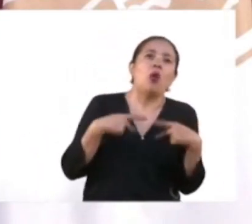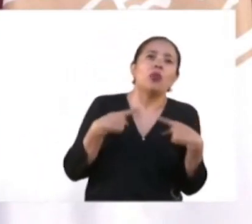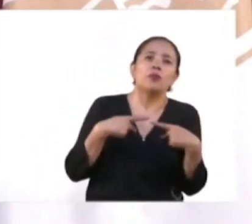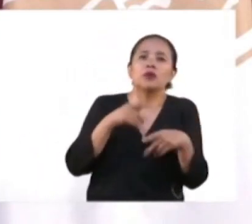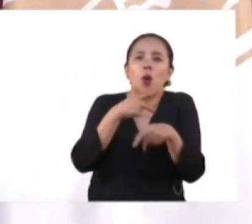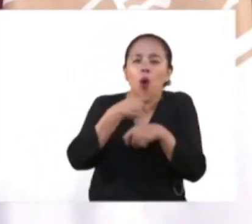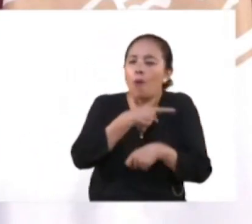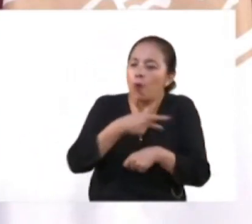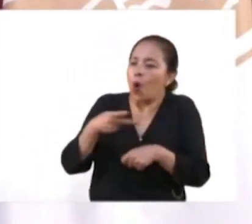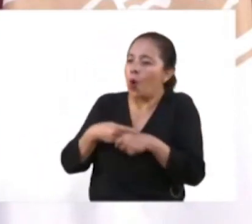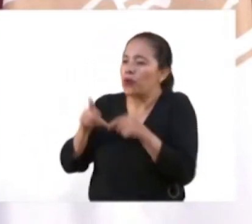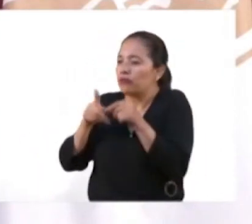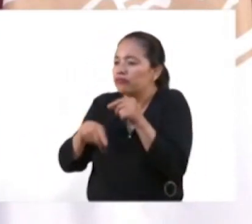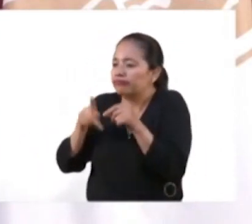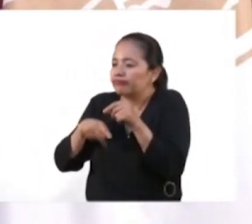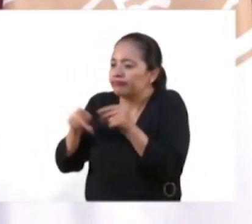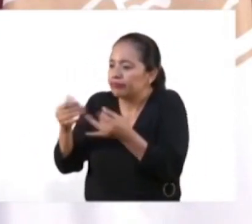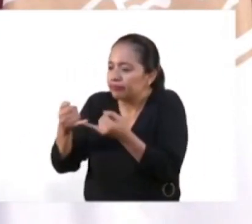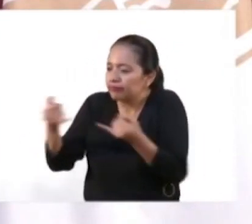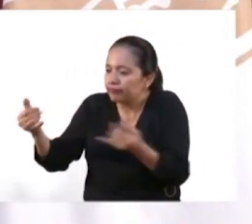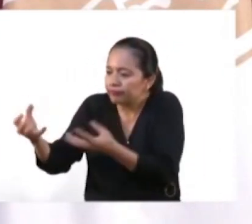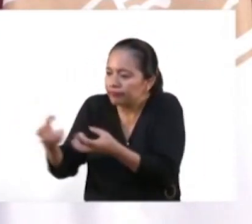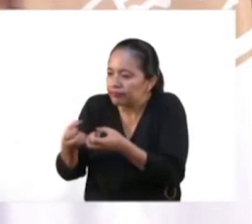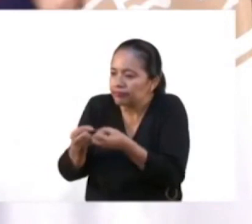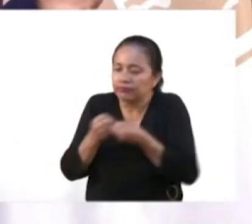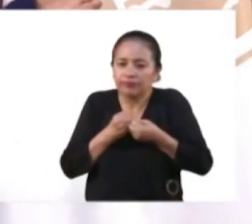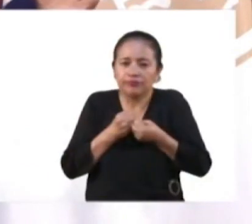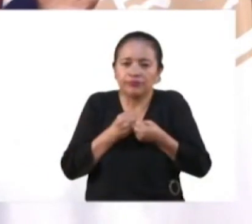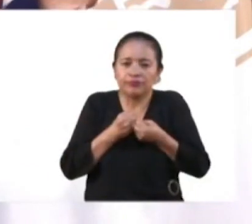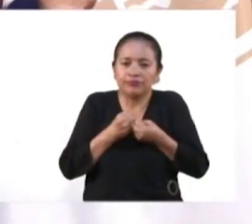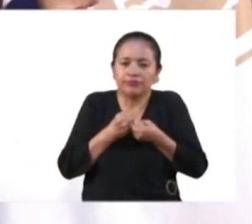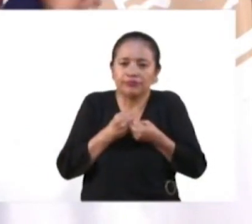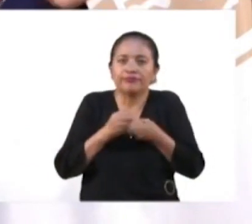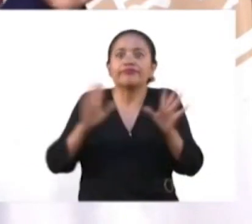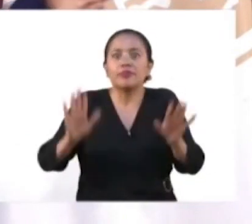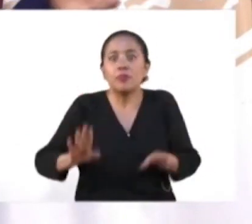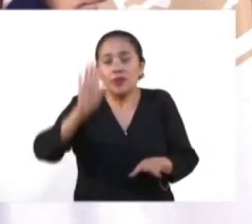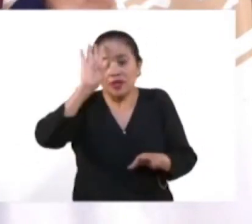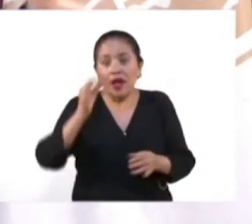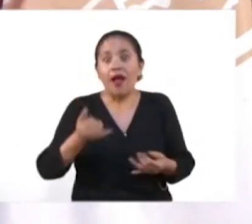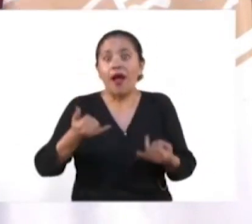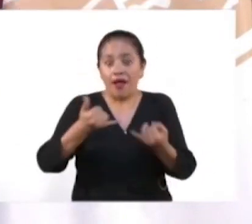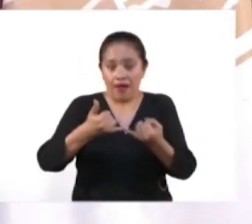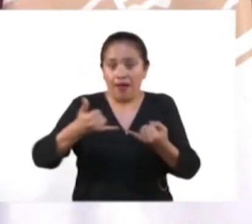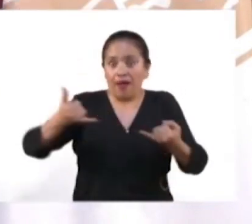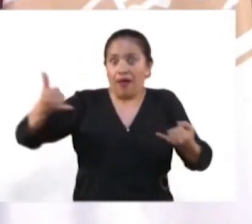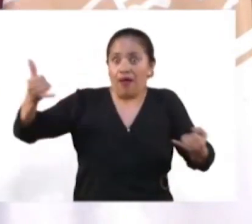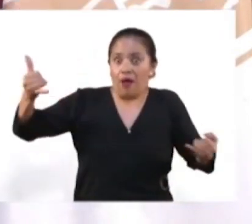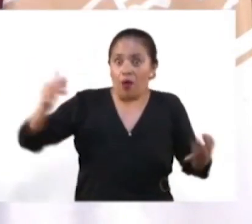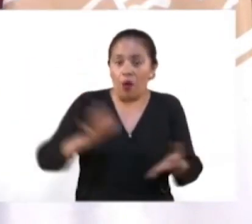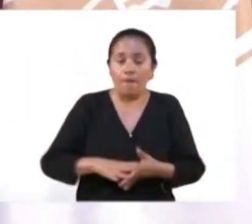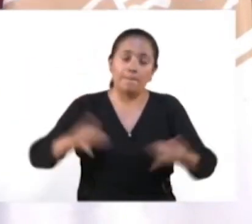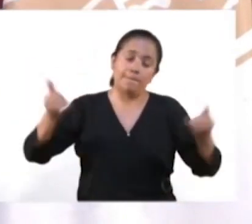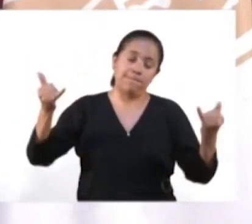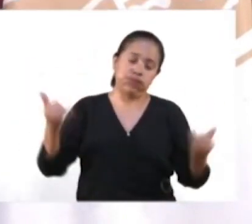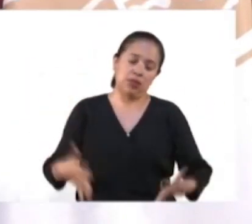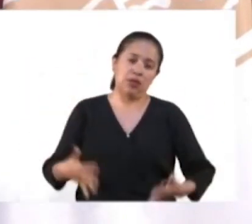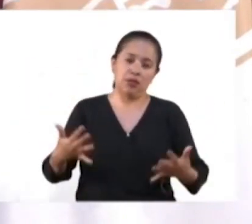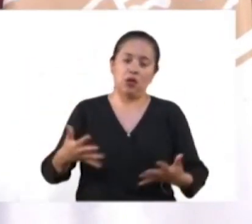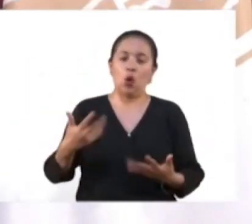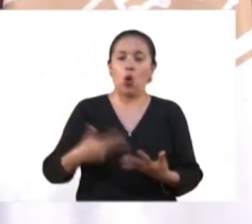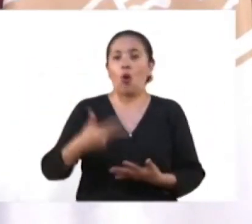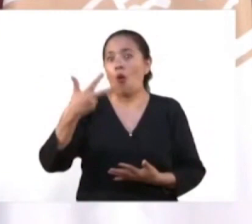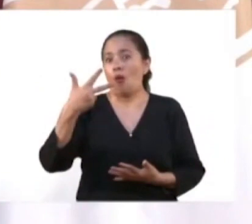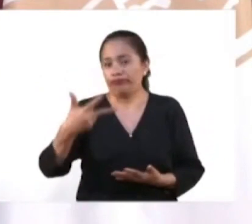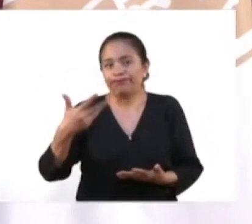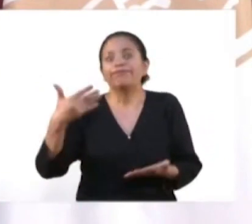recorrido algunas entidades presentando el libro, indicó que su objetivo fue narrar los inicios de Claudia Sheinbaum en la etapa universitaria por el impacto